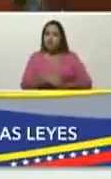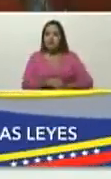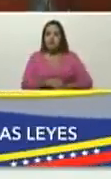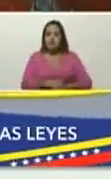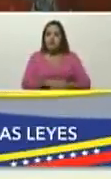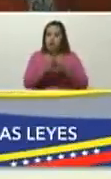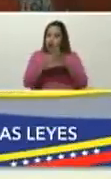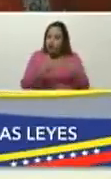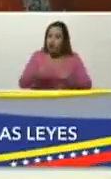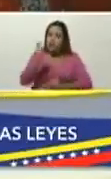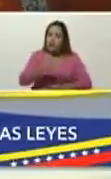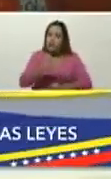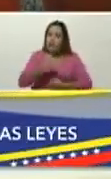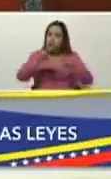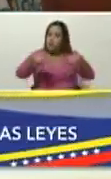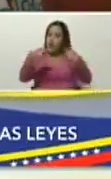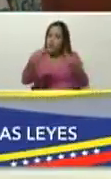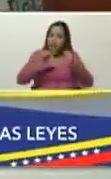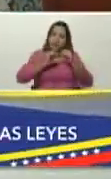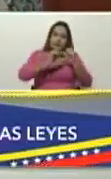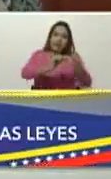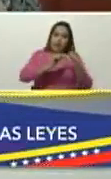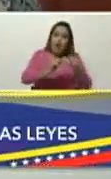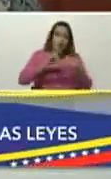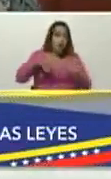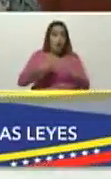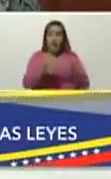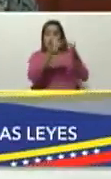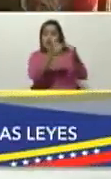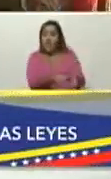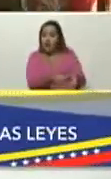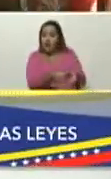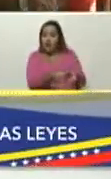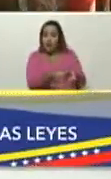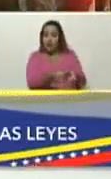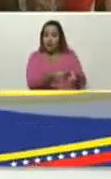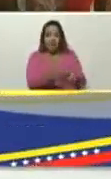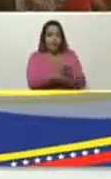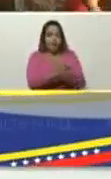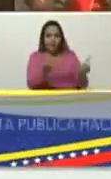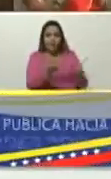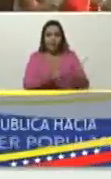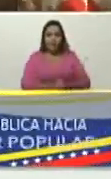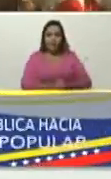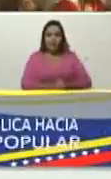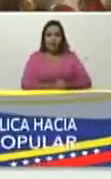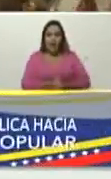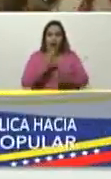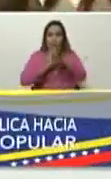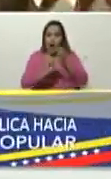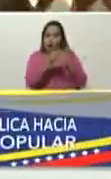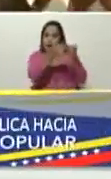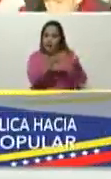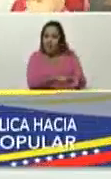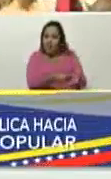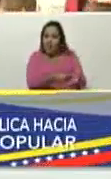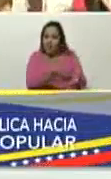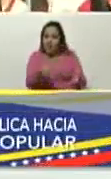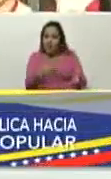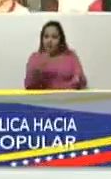Todo lo que hay que renovar permanentemente. No podemos quedarnos nunca estancados. Agua que se estanca, se